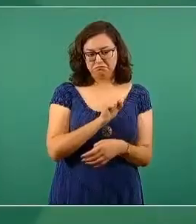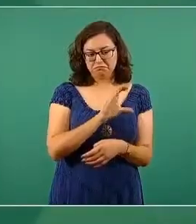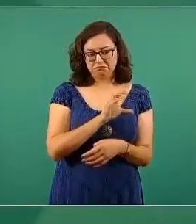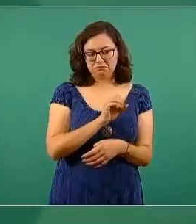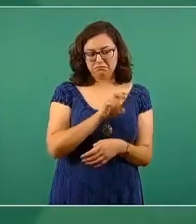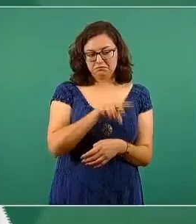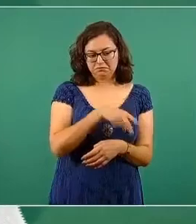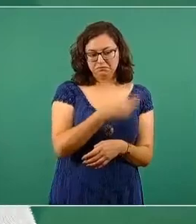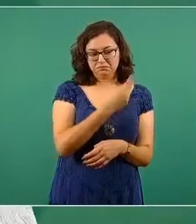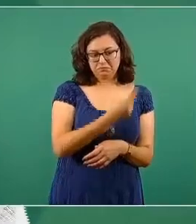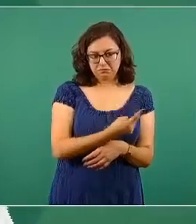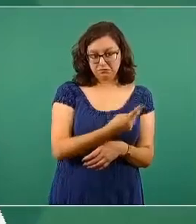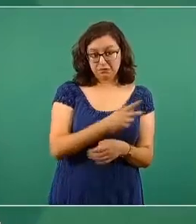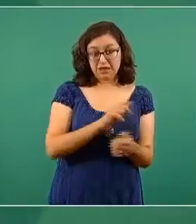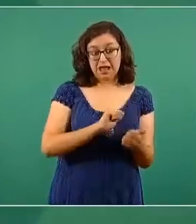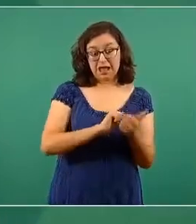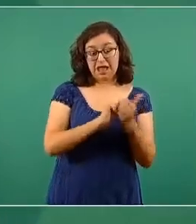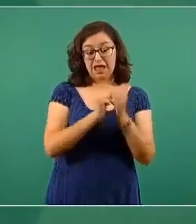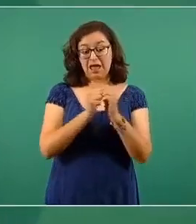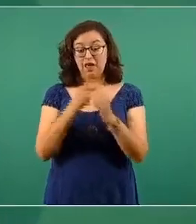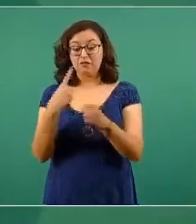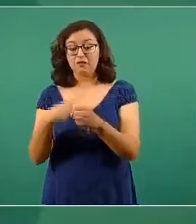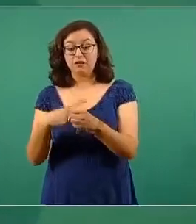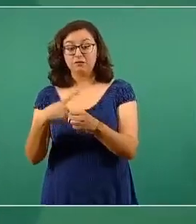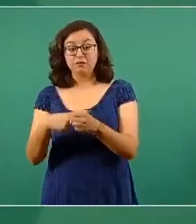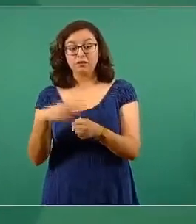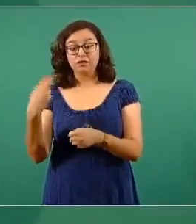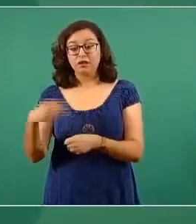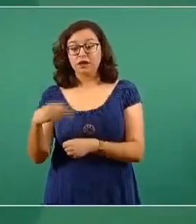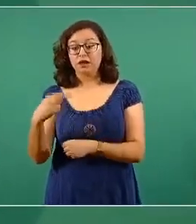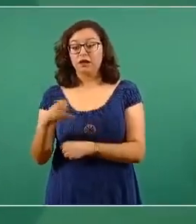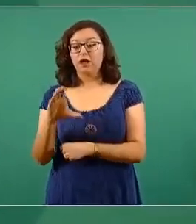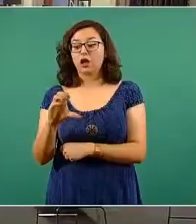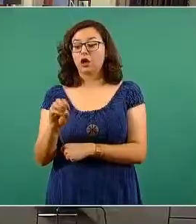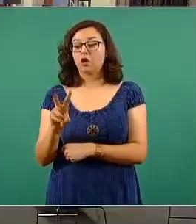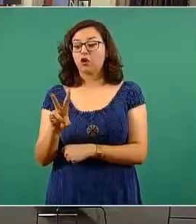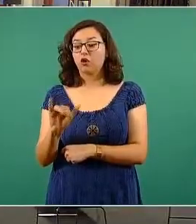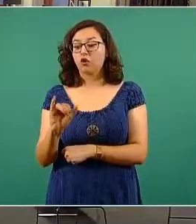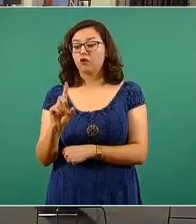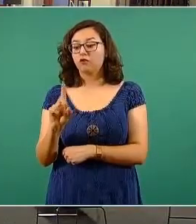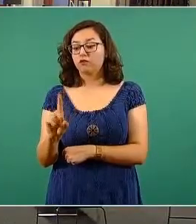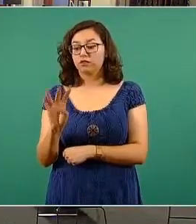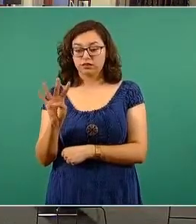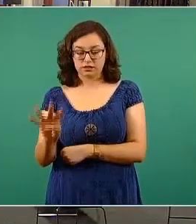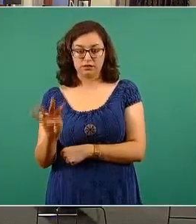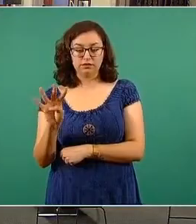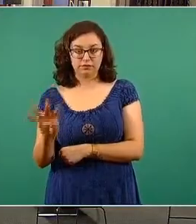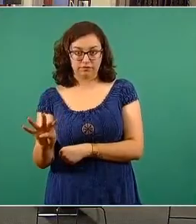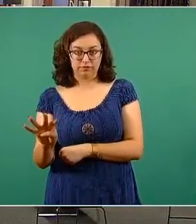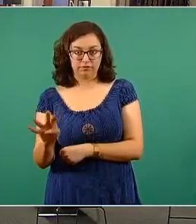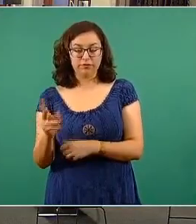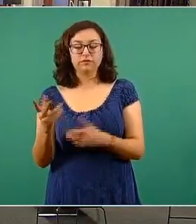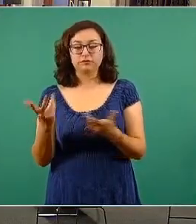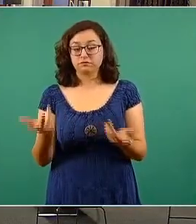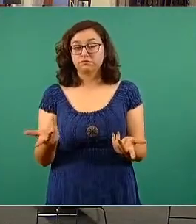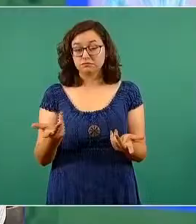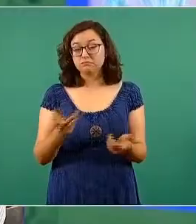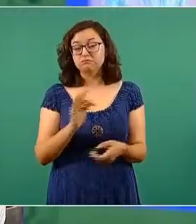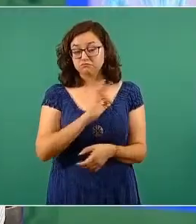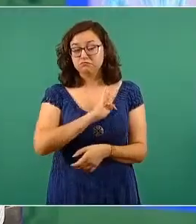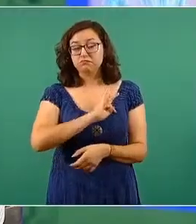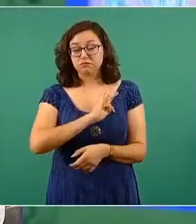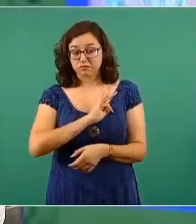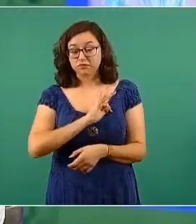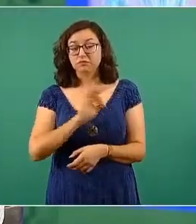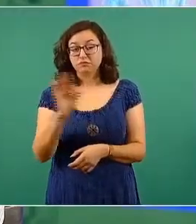a la enfermedad y que se producen por haberse infectado del virus SARS-CoV-2. Lo que sí ya no estamos esperando, obviamente, en más